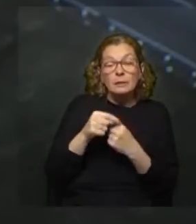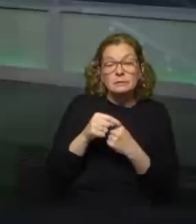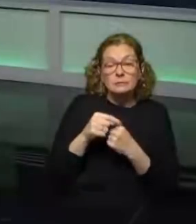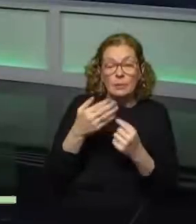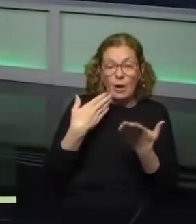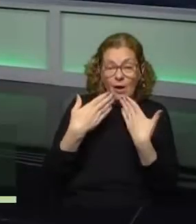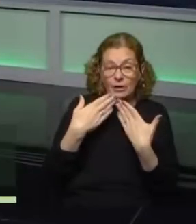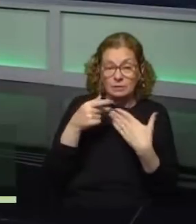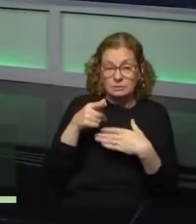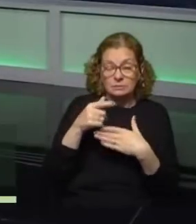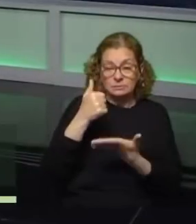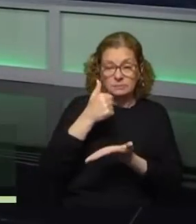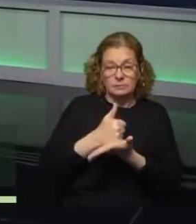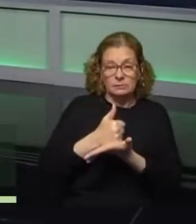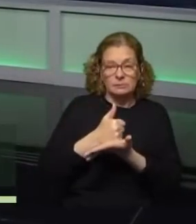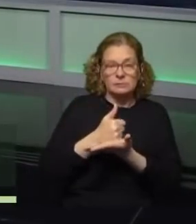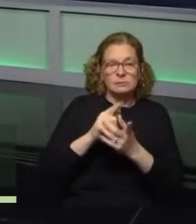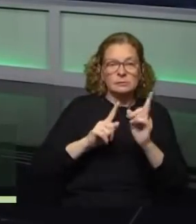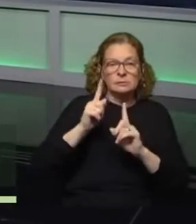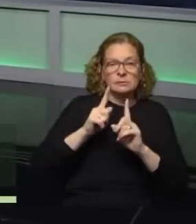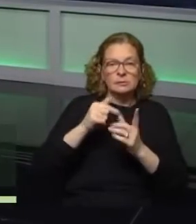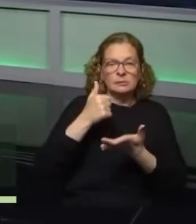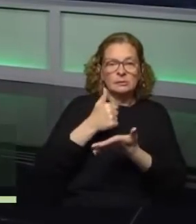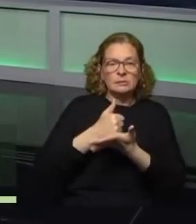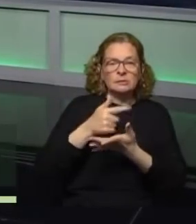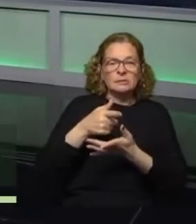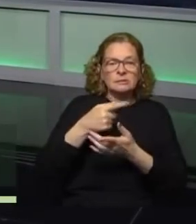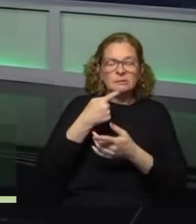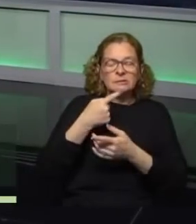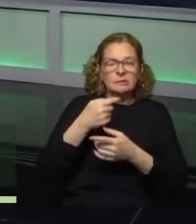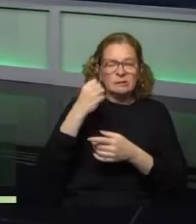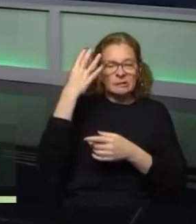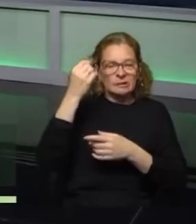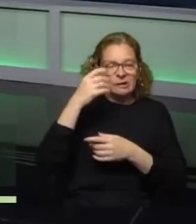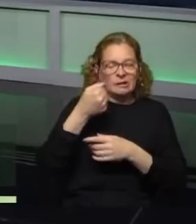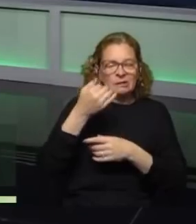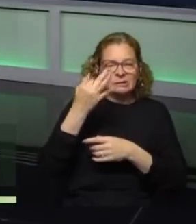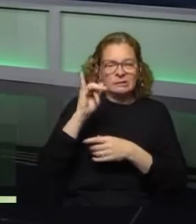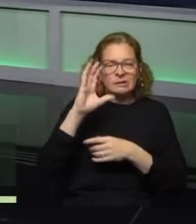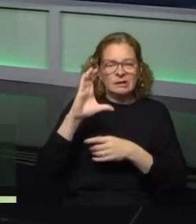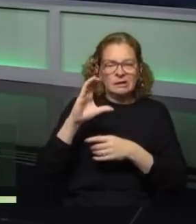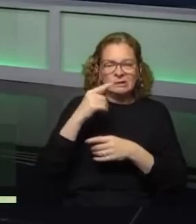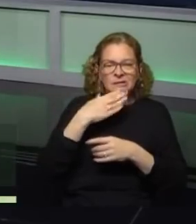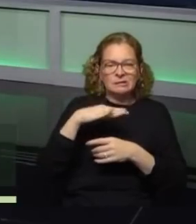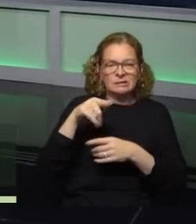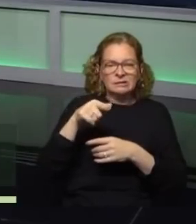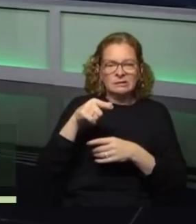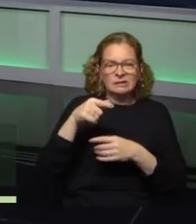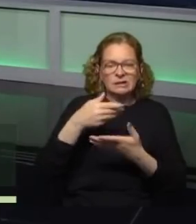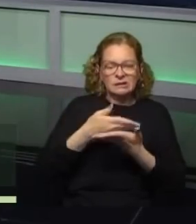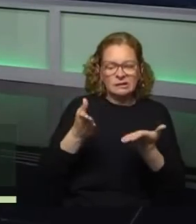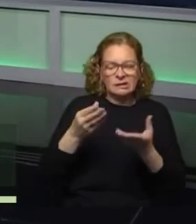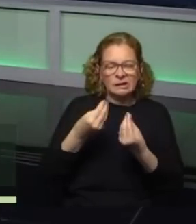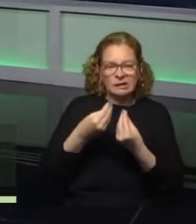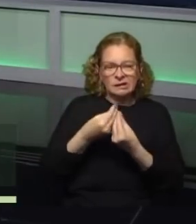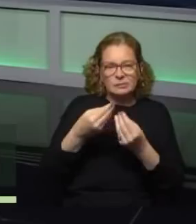comentar las que estuvieron presentes o alguna de las que estuvieron presentes en este seminario de la afic entienden que bueno se despliegan pero